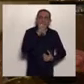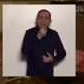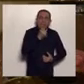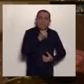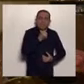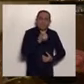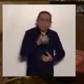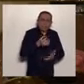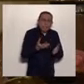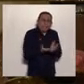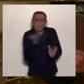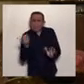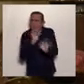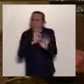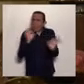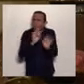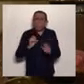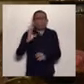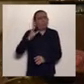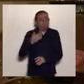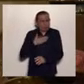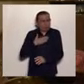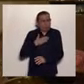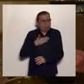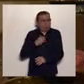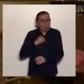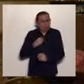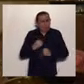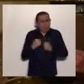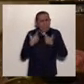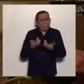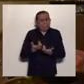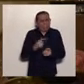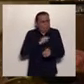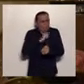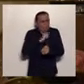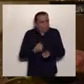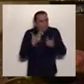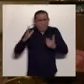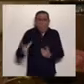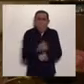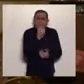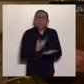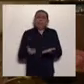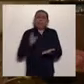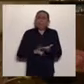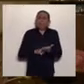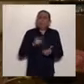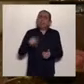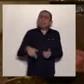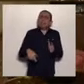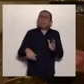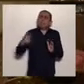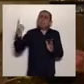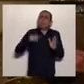recobrarla. Nadie me la quita, sino que la doy por mí mismo. Tengo el poder de dar y de recobrarla. Este es